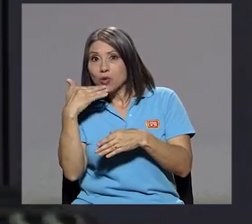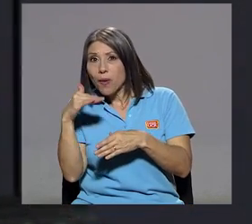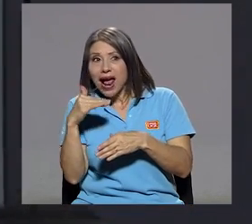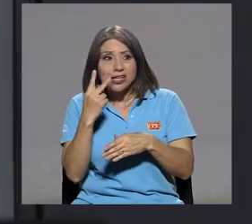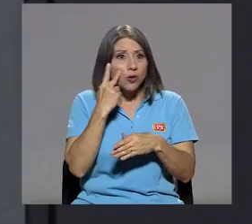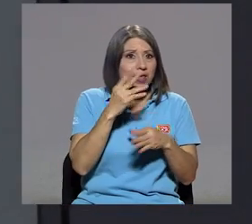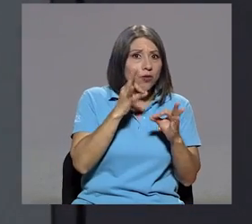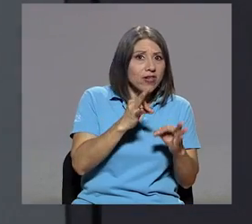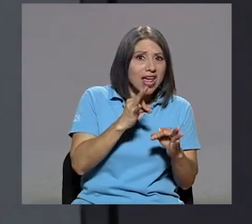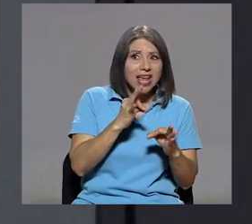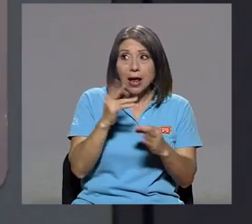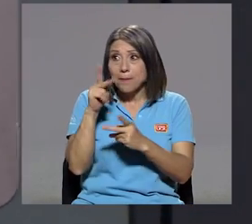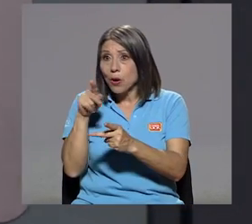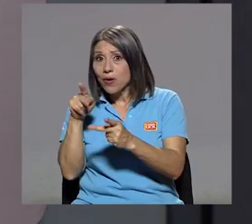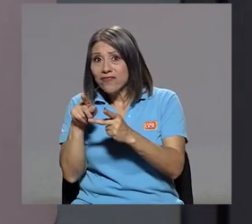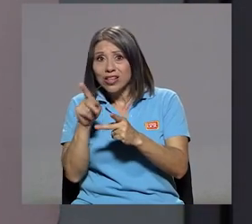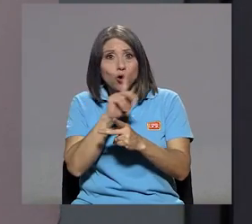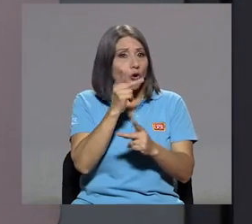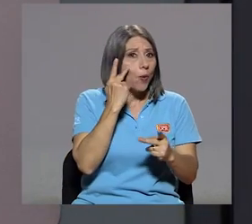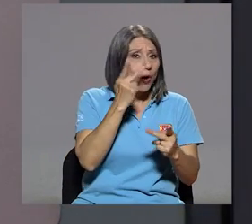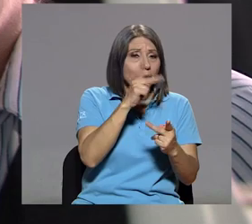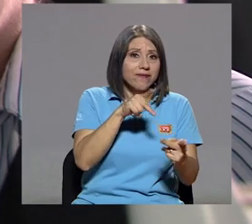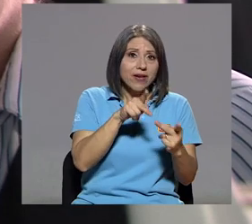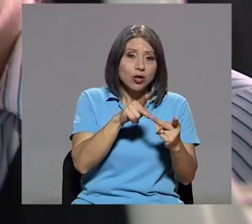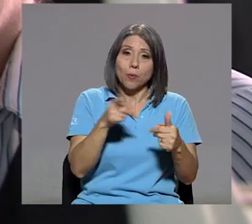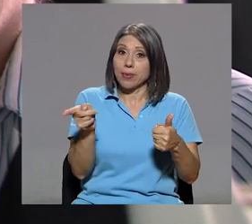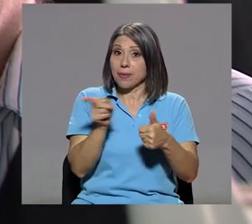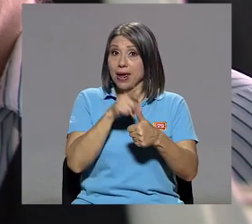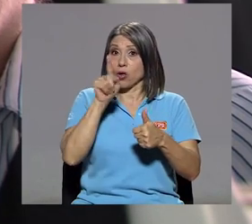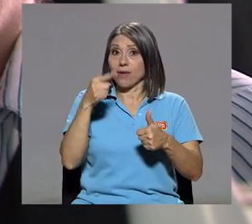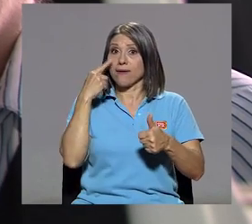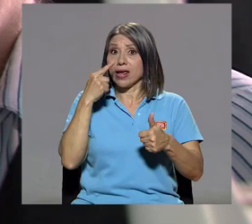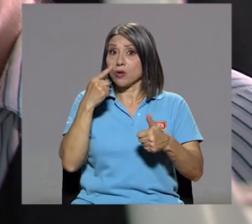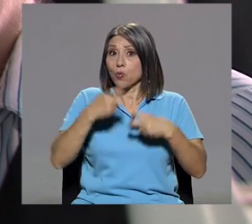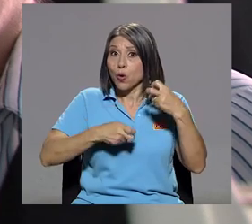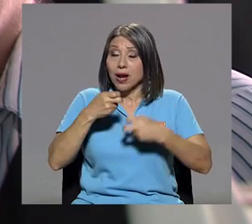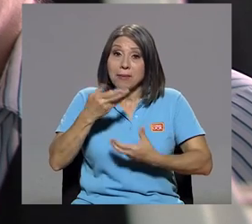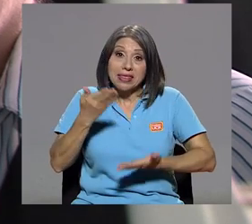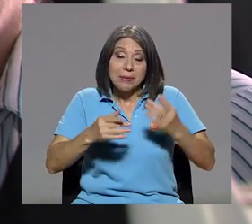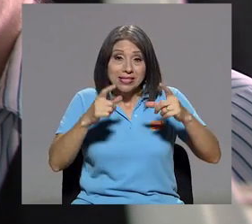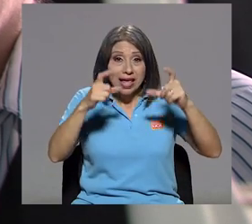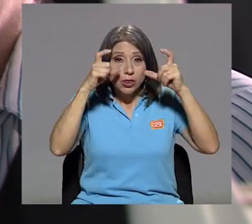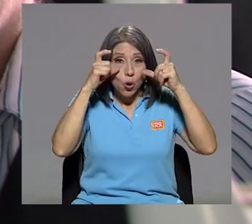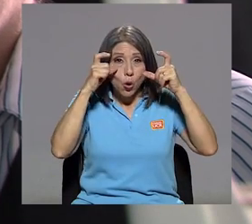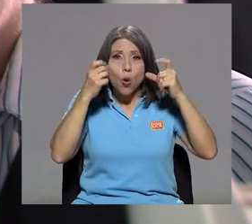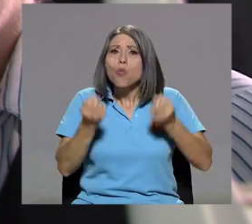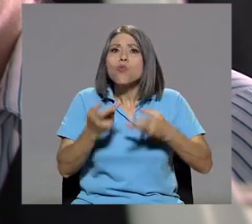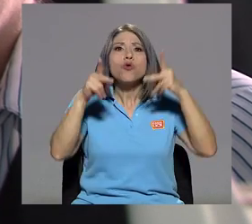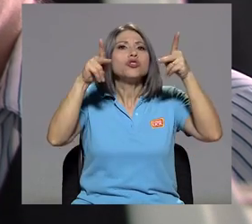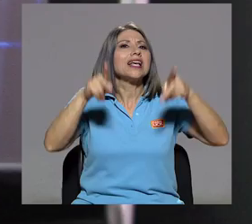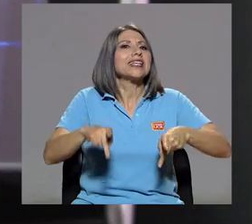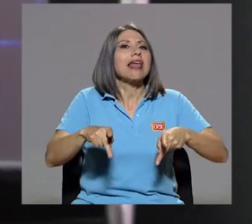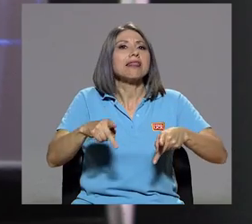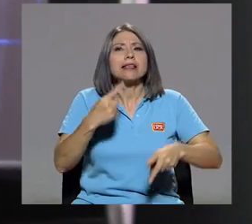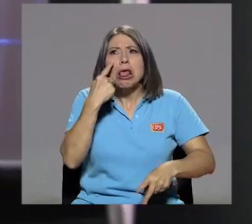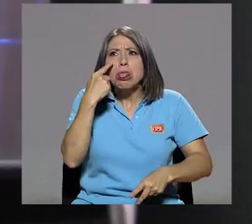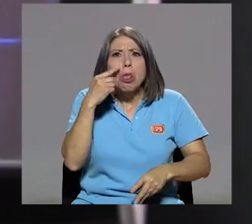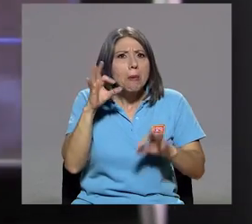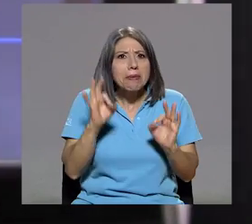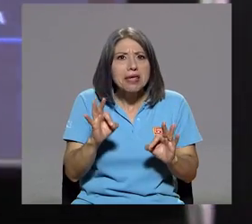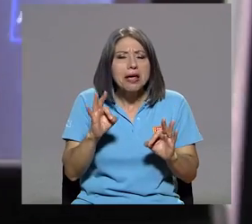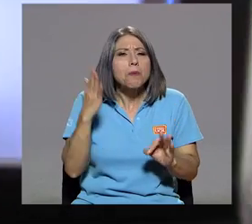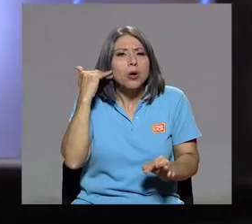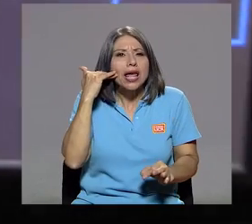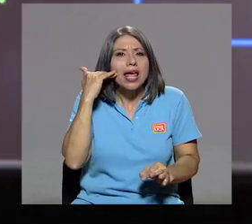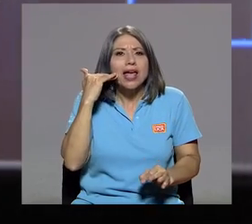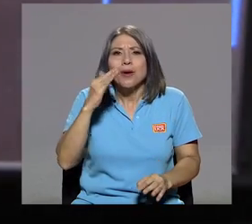Listo. ¿No veo perfecto? Bueno, lo primero que hay que ver es si es un problema de anteojos. Hay mucha gente que anda por la calle viendo mal porque nunca ha querido o no,